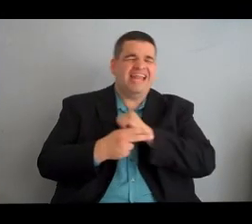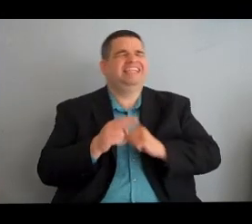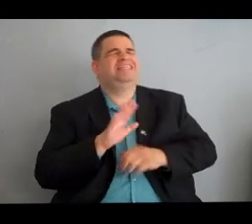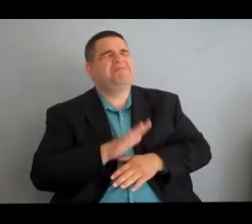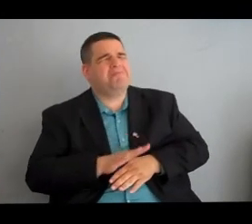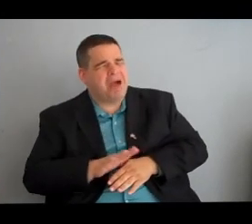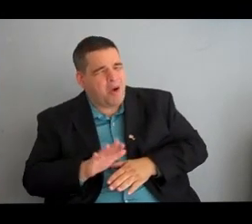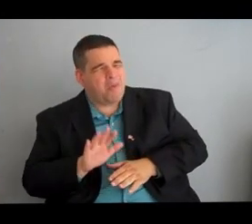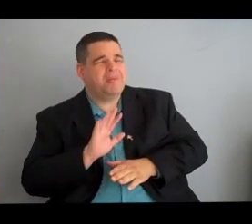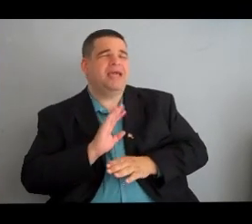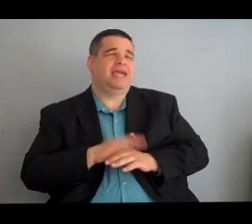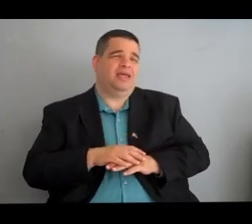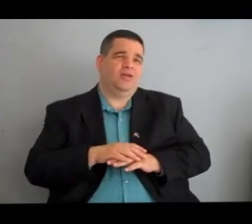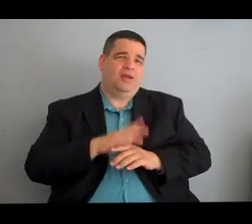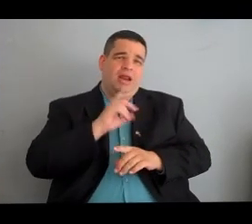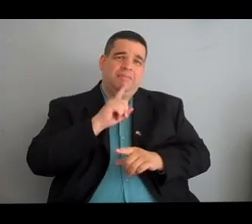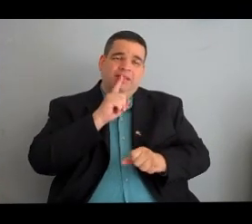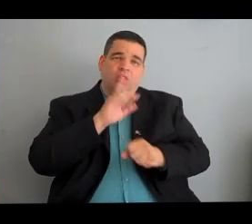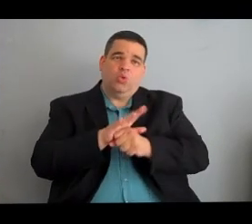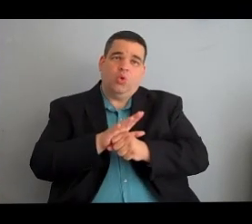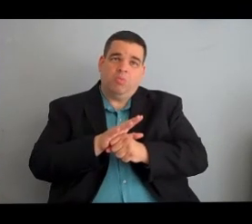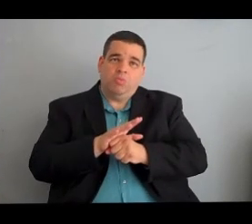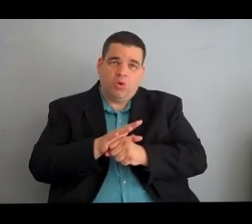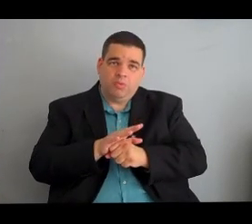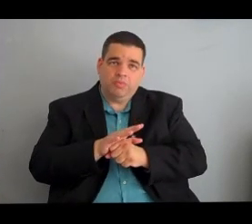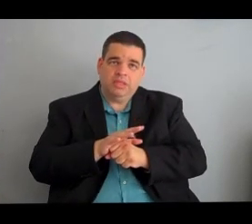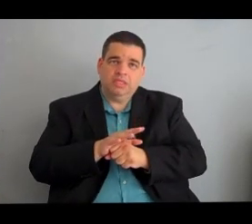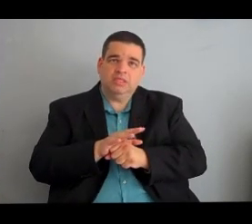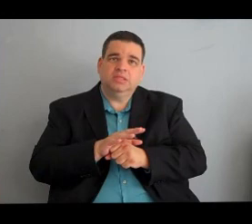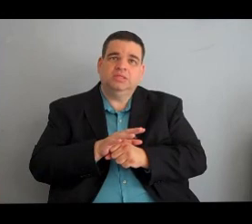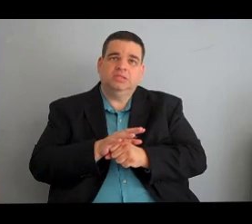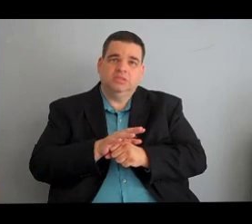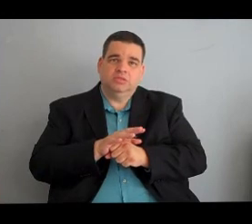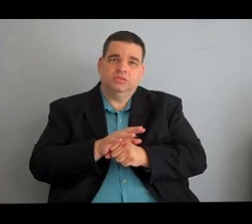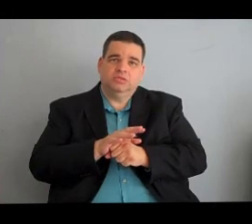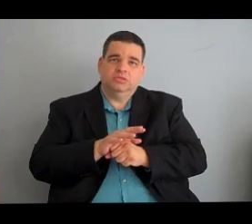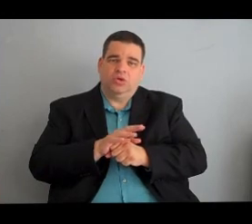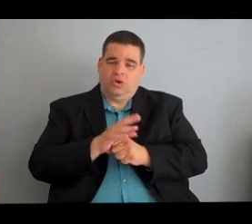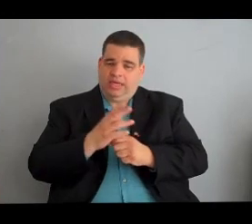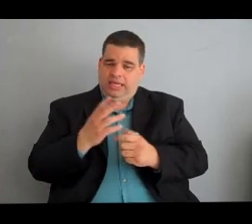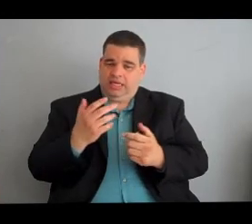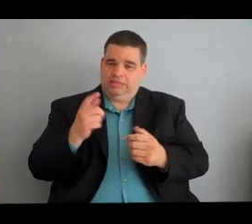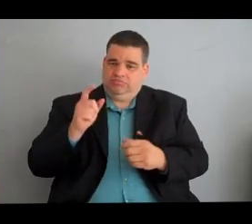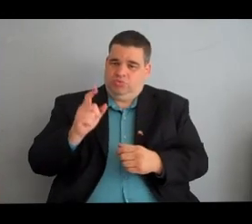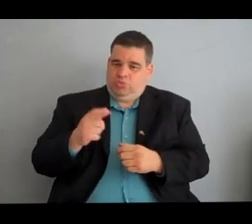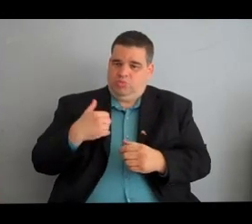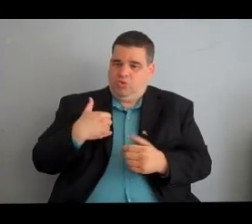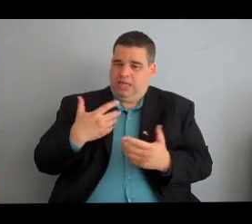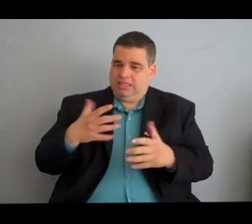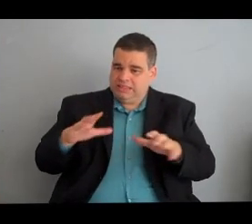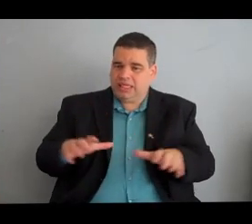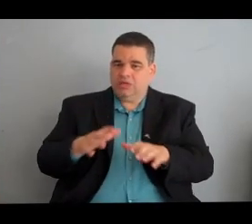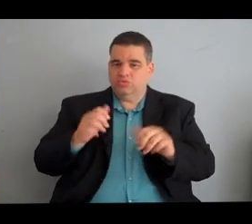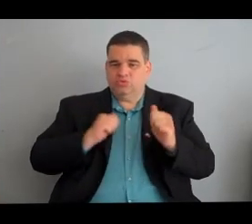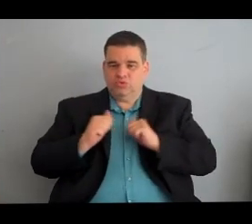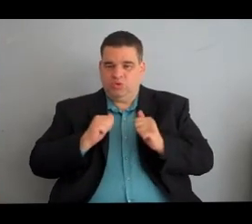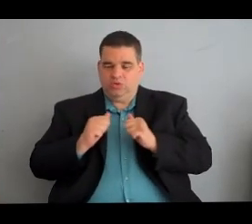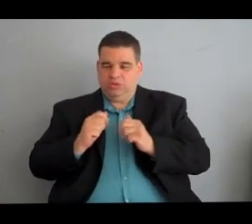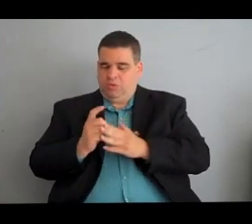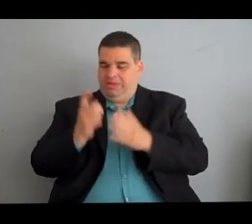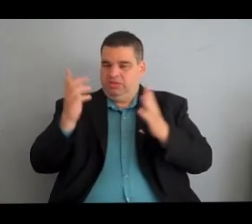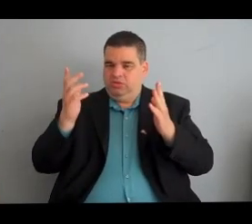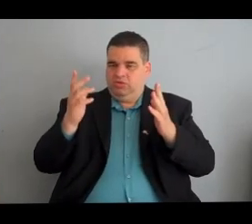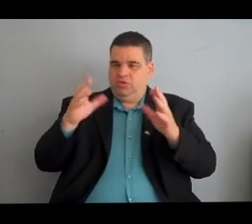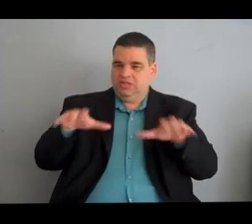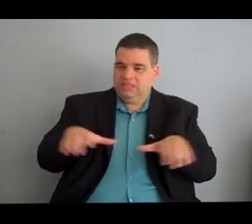de un compromiso que cayó. De momento, y resulta pues que se hicieron varias pruebas con diferentes